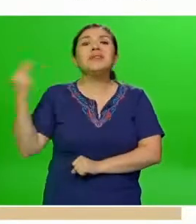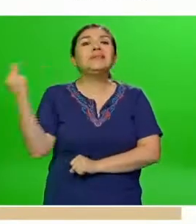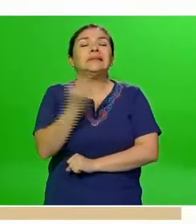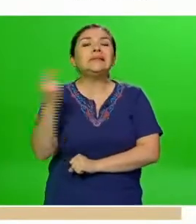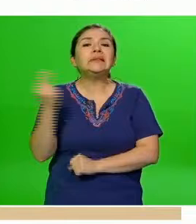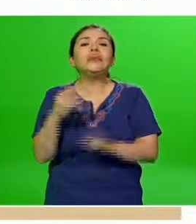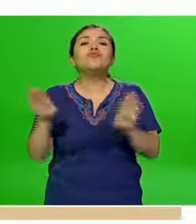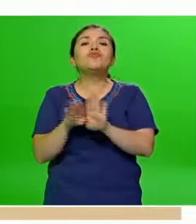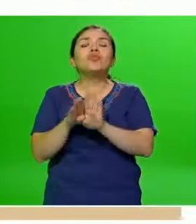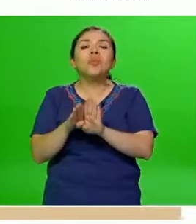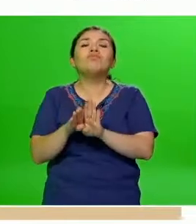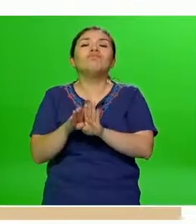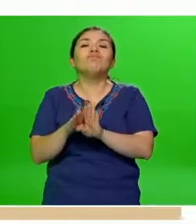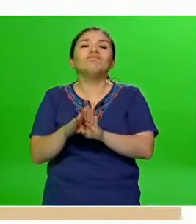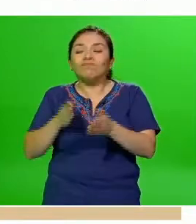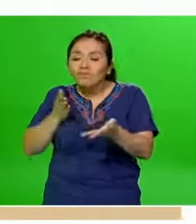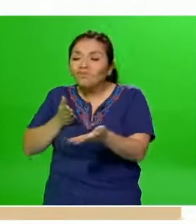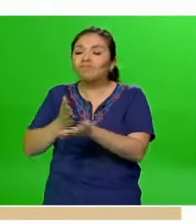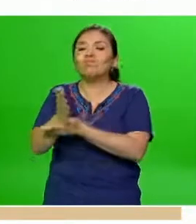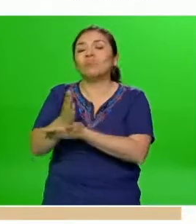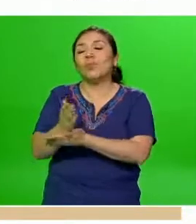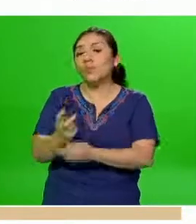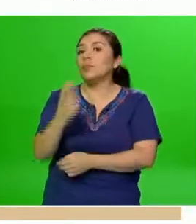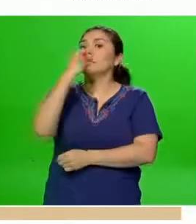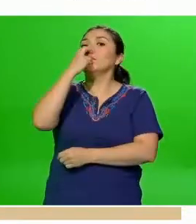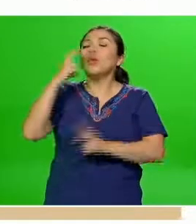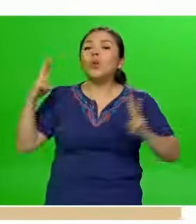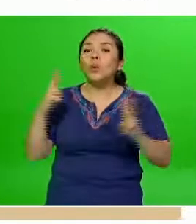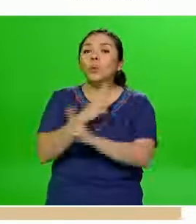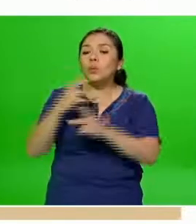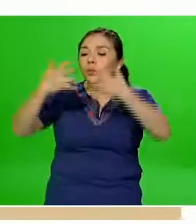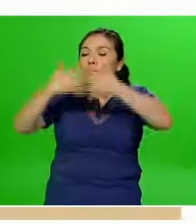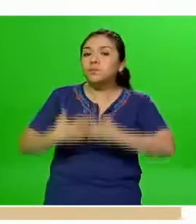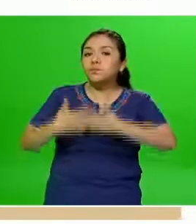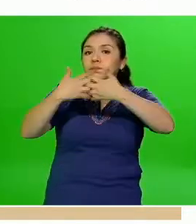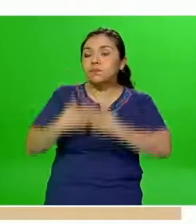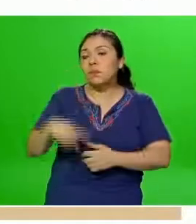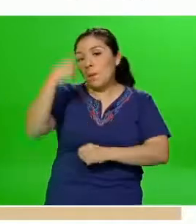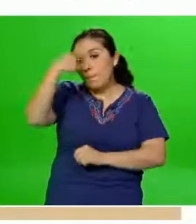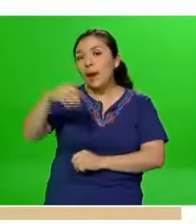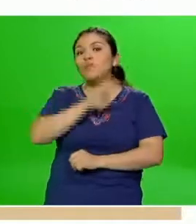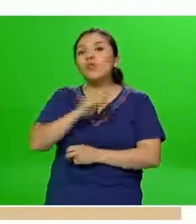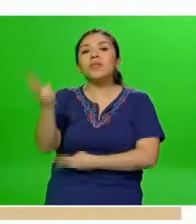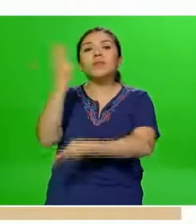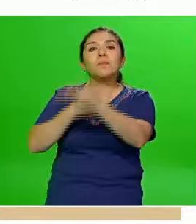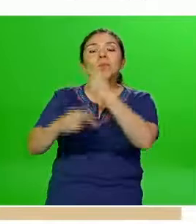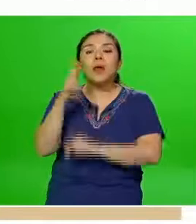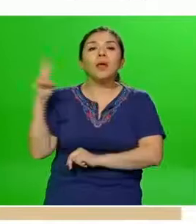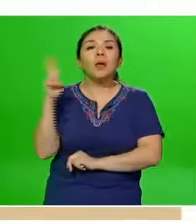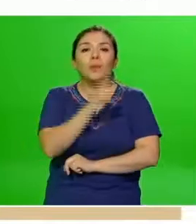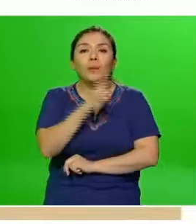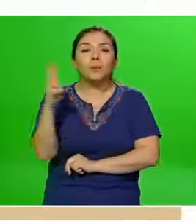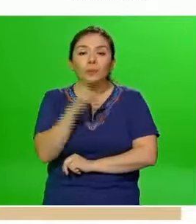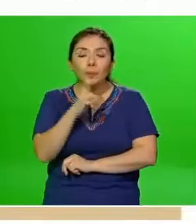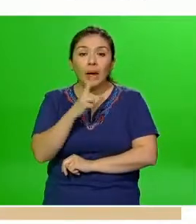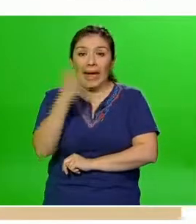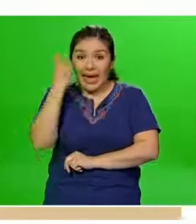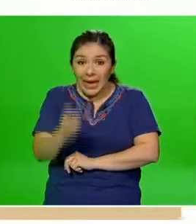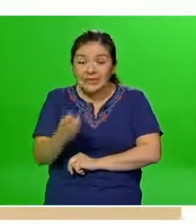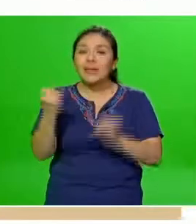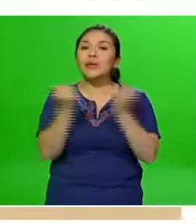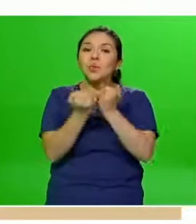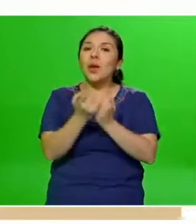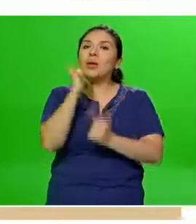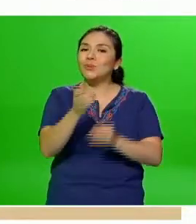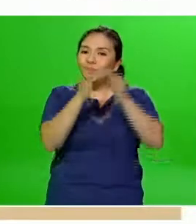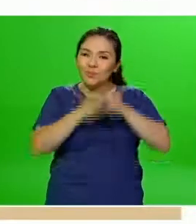requirieron una intervención a través de una ventilación mecánica, de un equipo auxiliar, y es también es